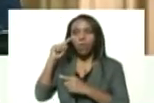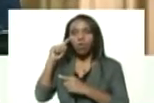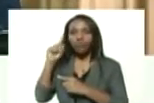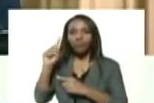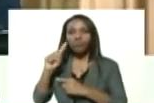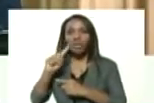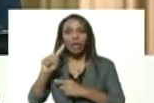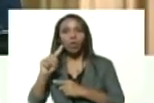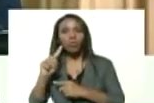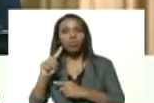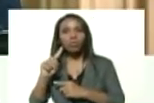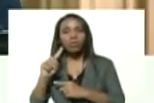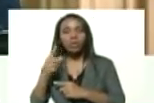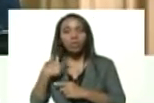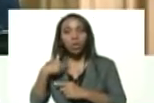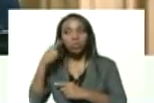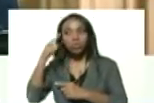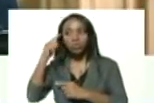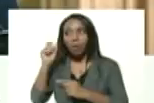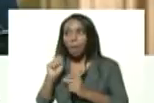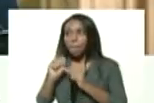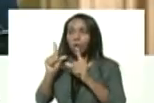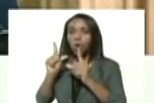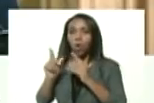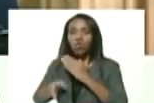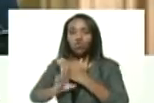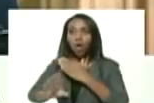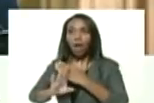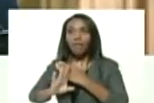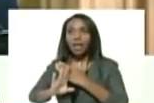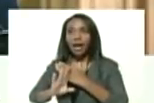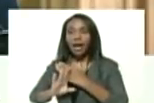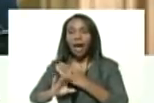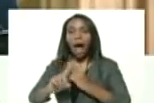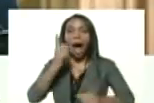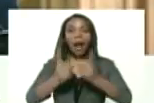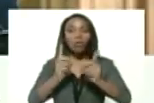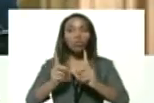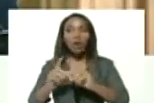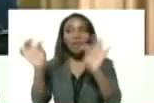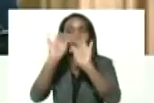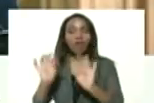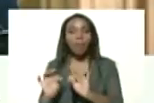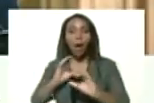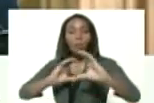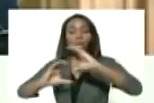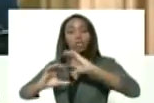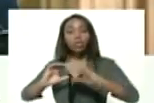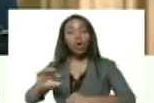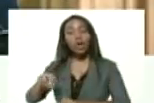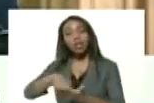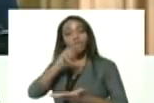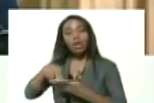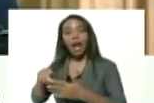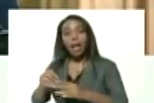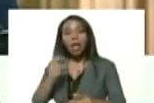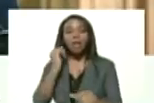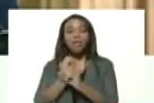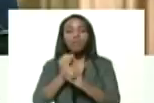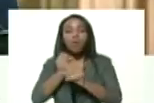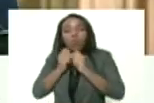la impresión que todavía los medios de comunicación nacionales y las redes sociales